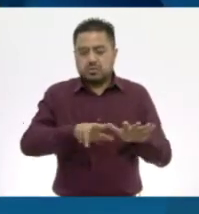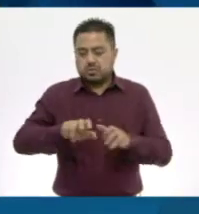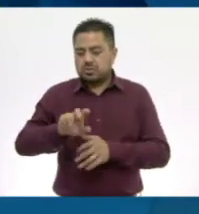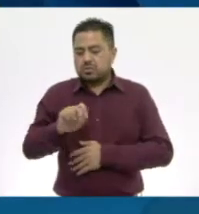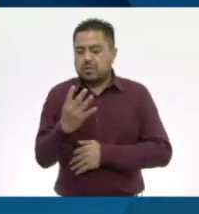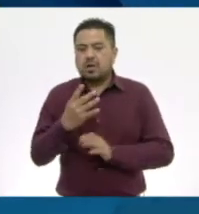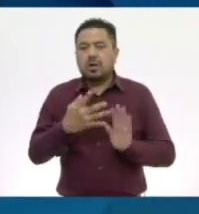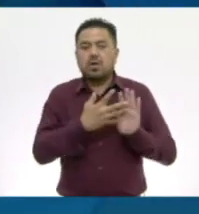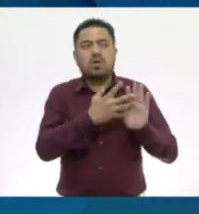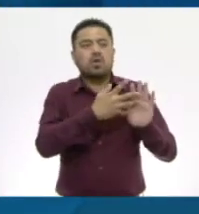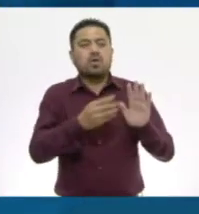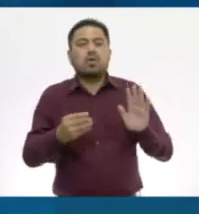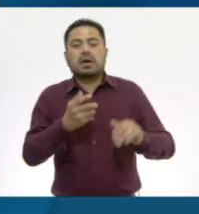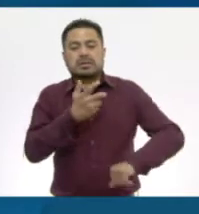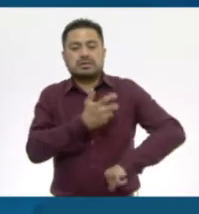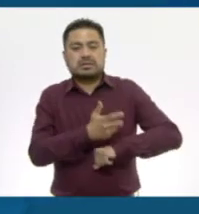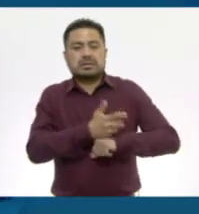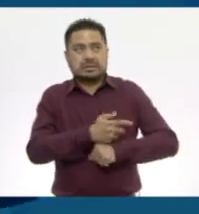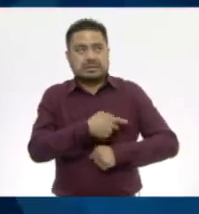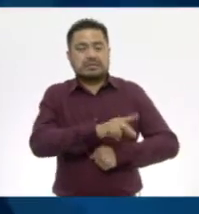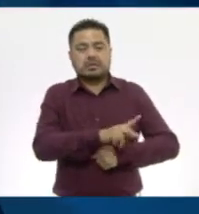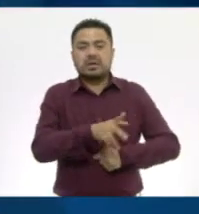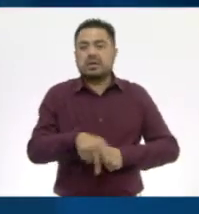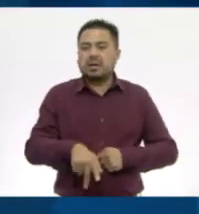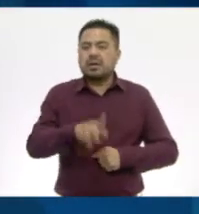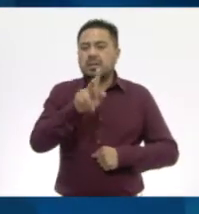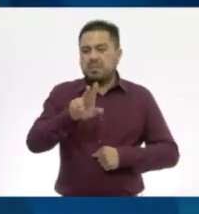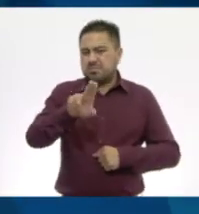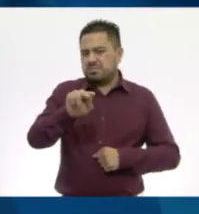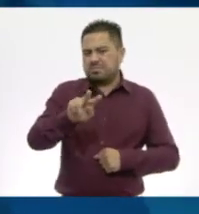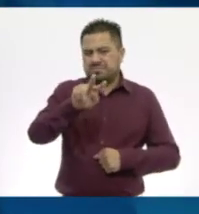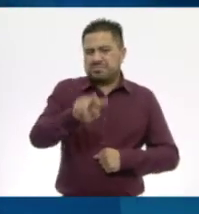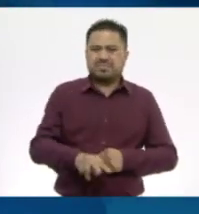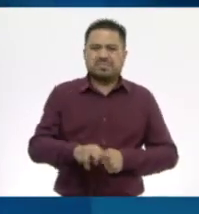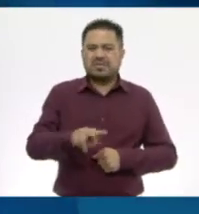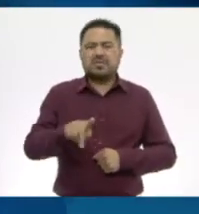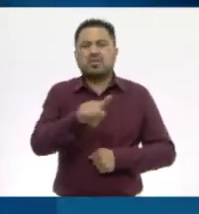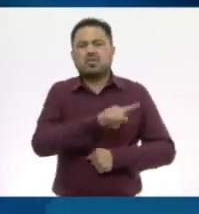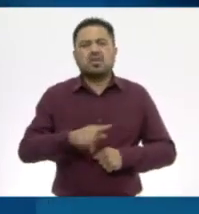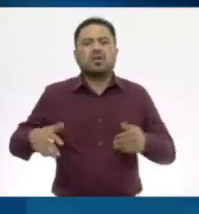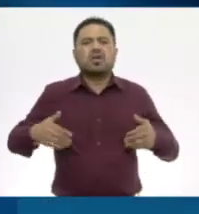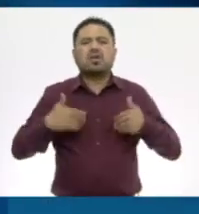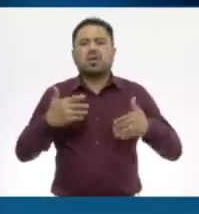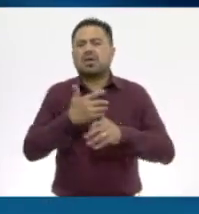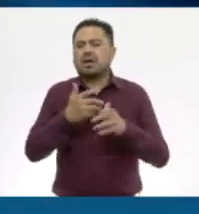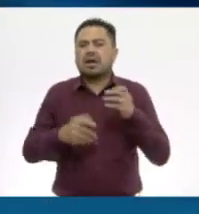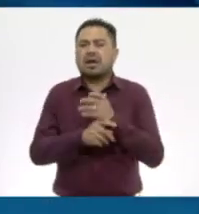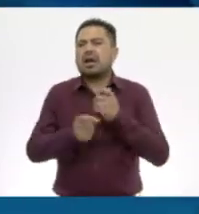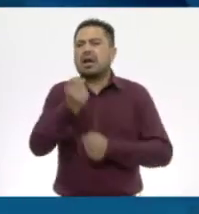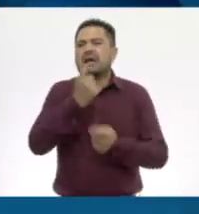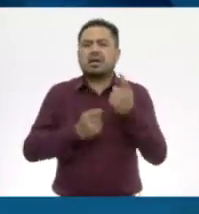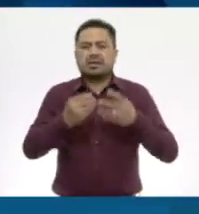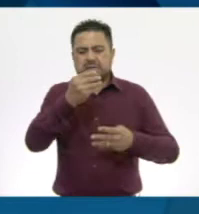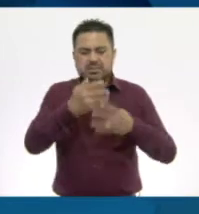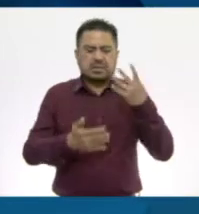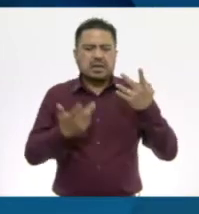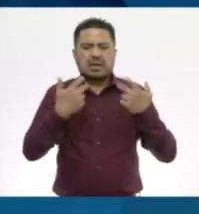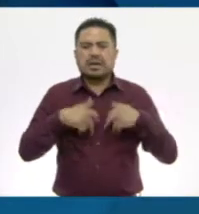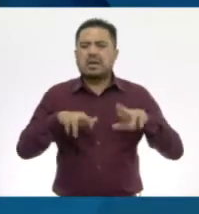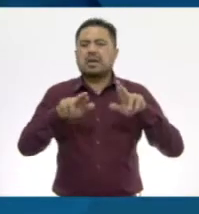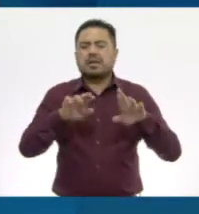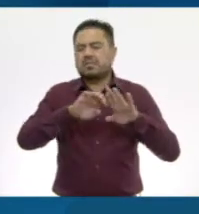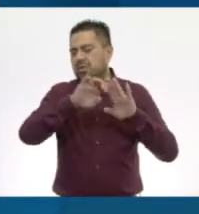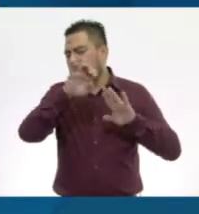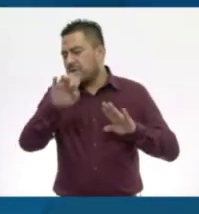copia de la de Estados Unidos, pero no es verdad. Copiamos algunos aspectos, el aspecto de representación, por